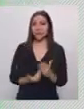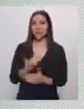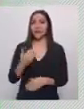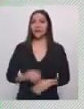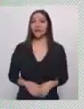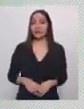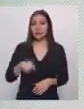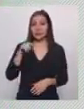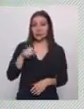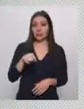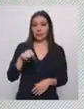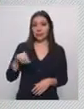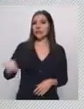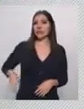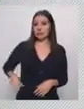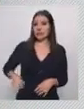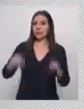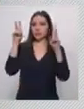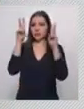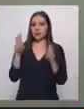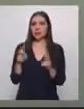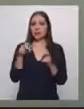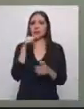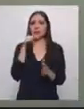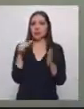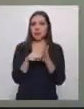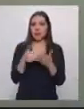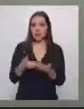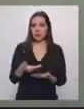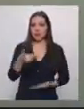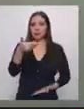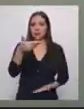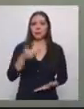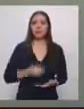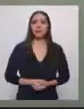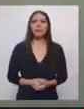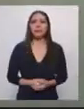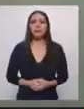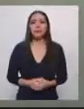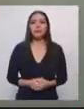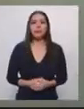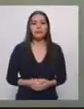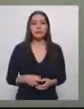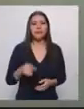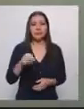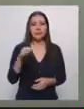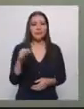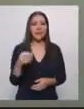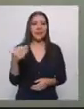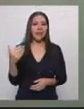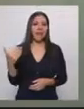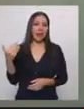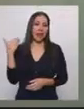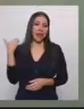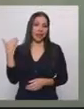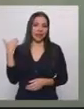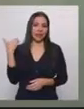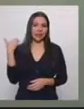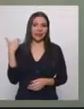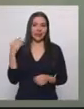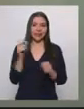interesante los estados de cuenta porque, pues sí, efectivamente, como ustedes comentaban antes de irnos al